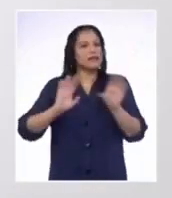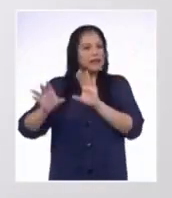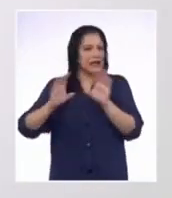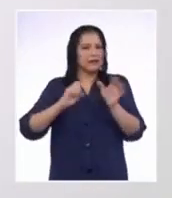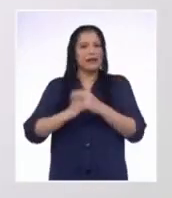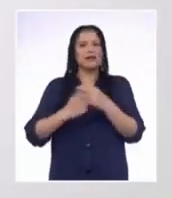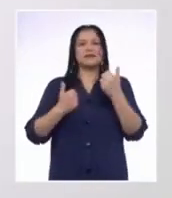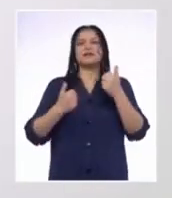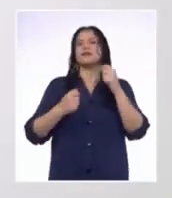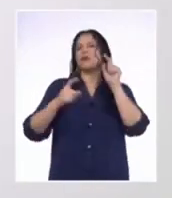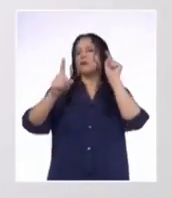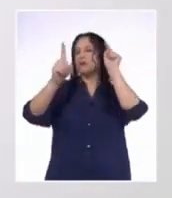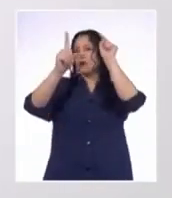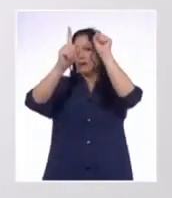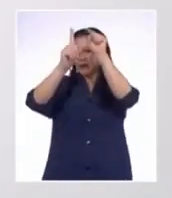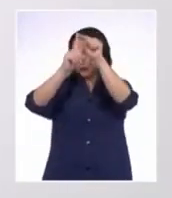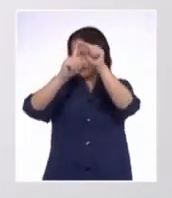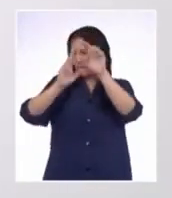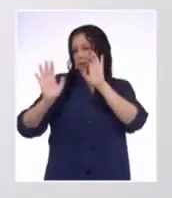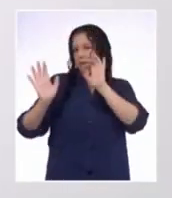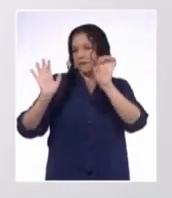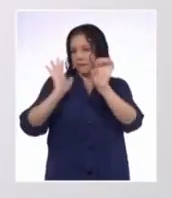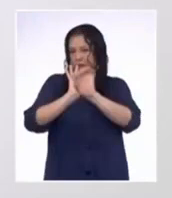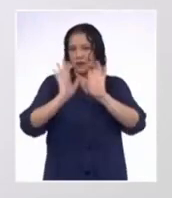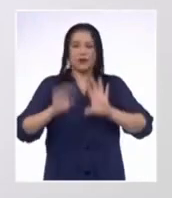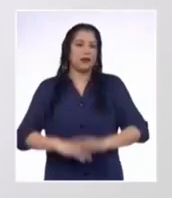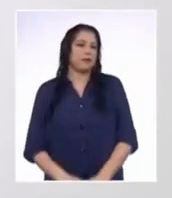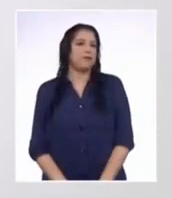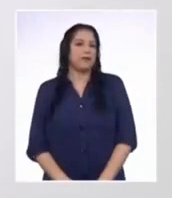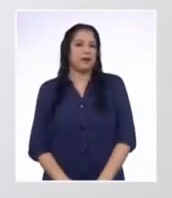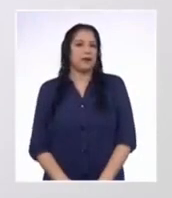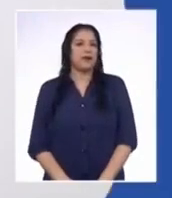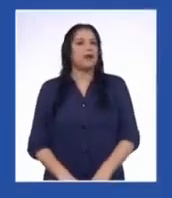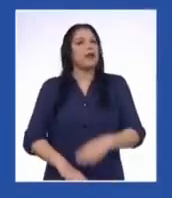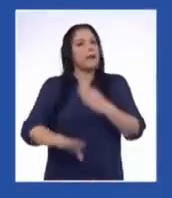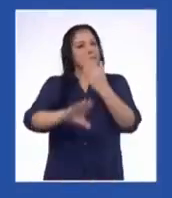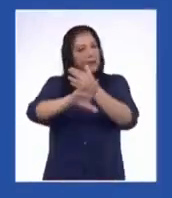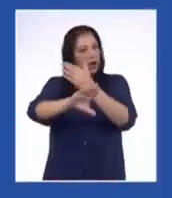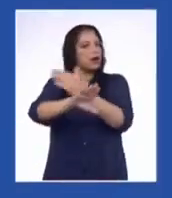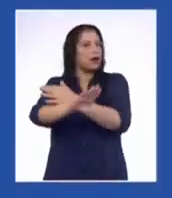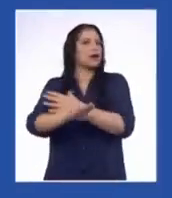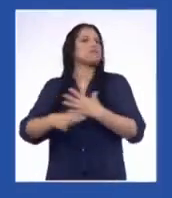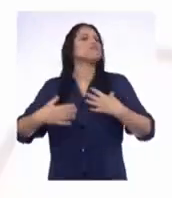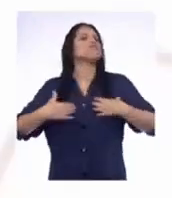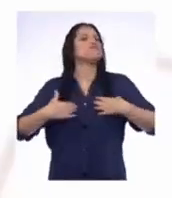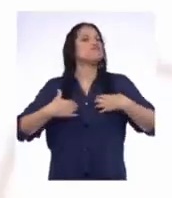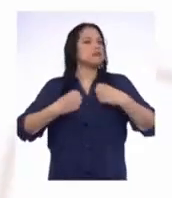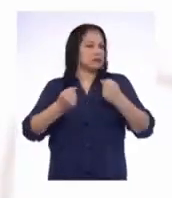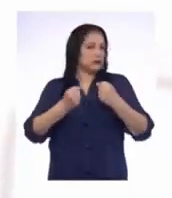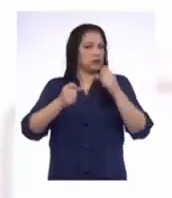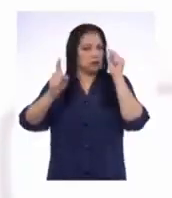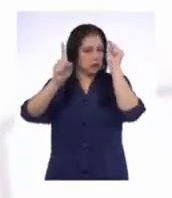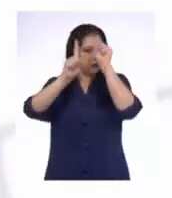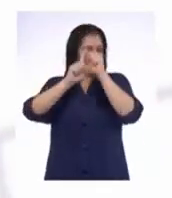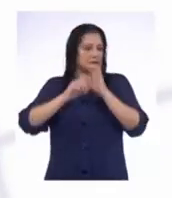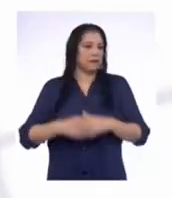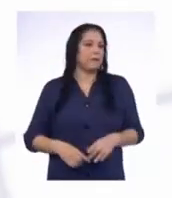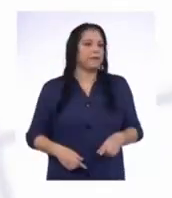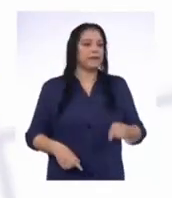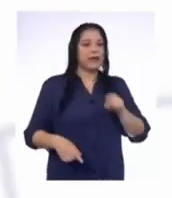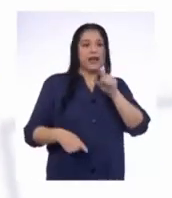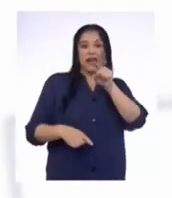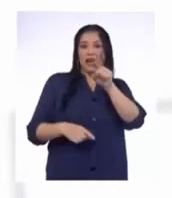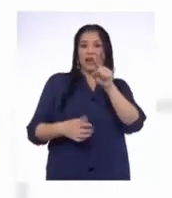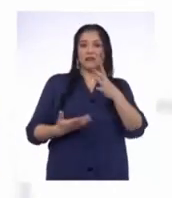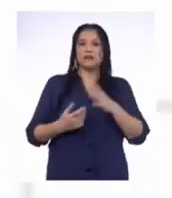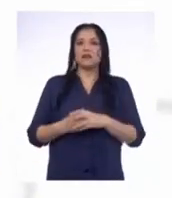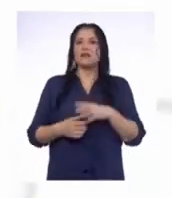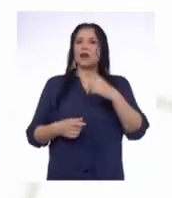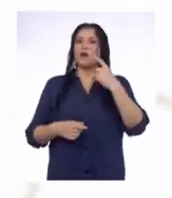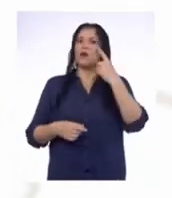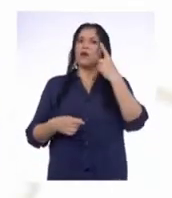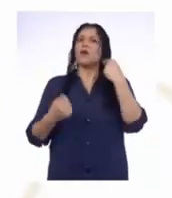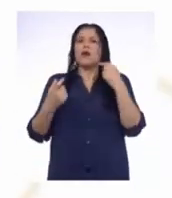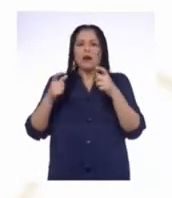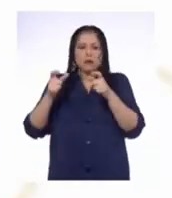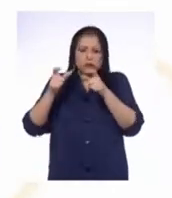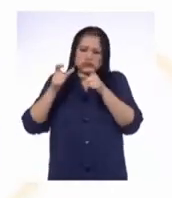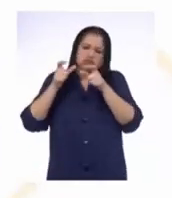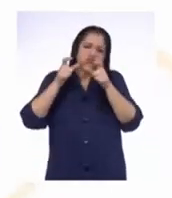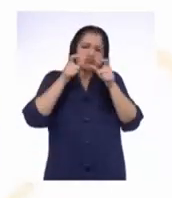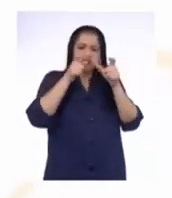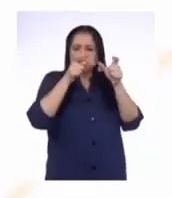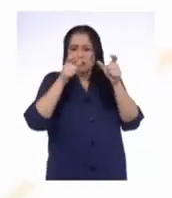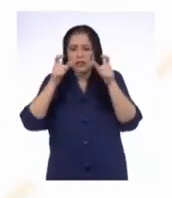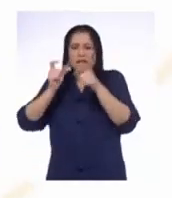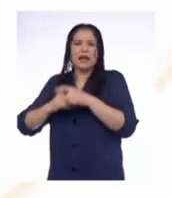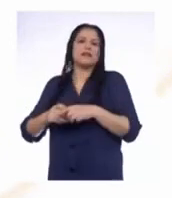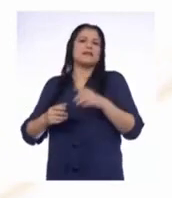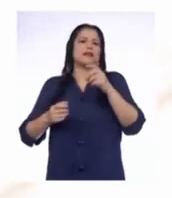con un objetivo. Por ejemplo, mejorar la salud. Este es el caso de un vigilante cuyo IMC es igual